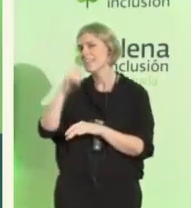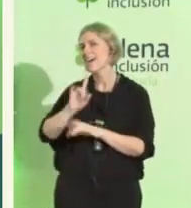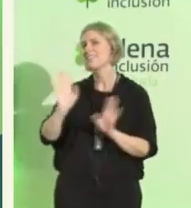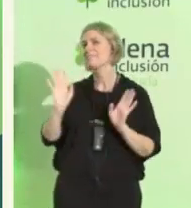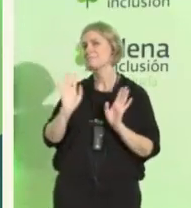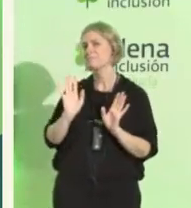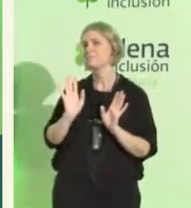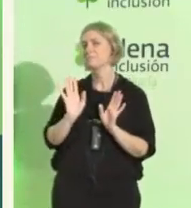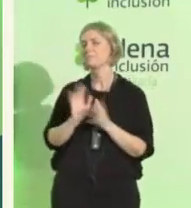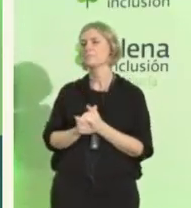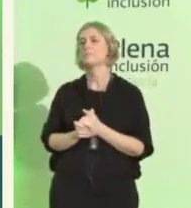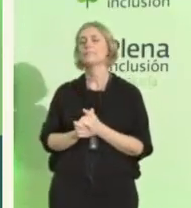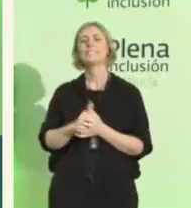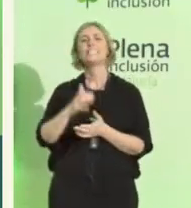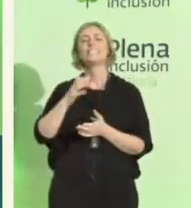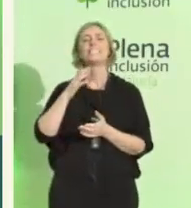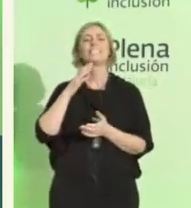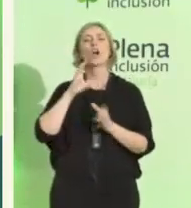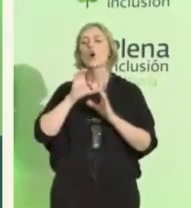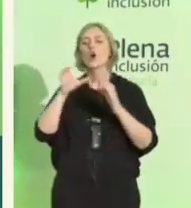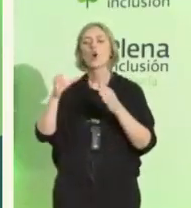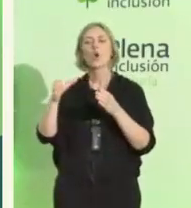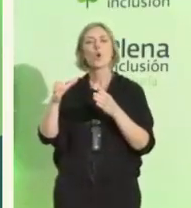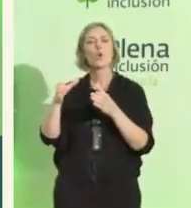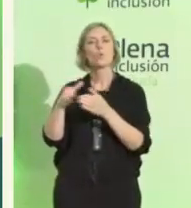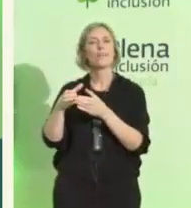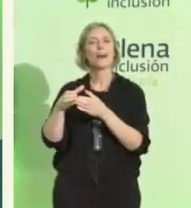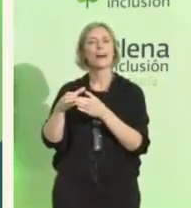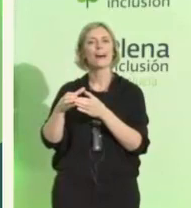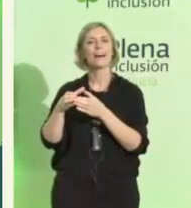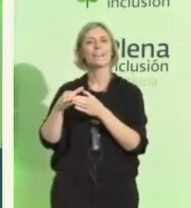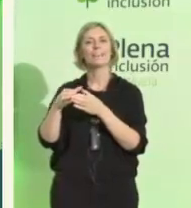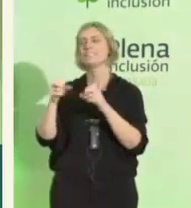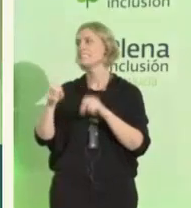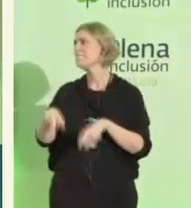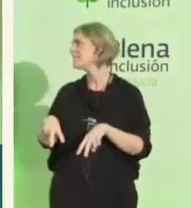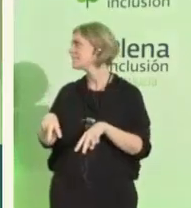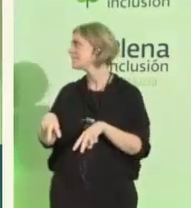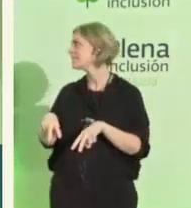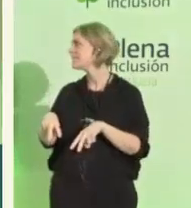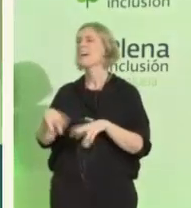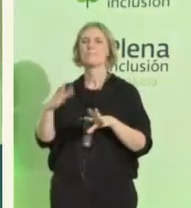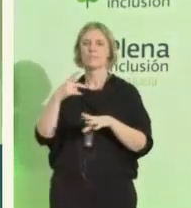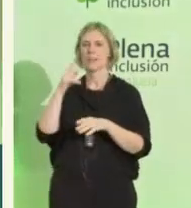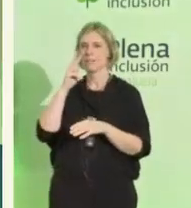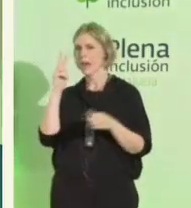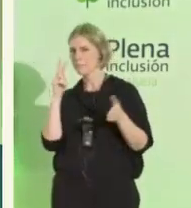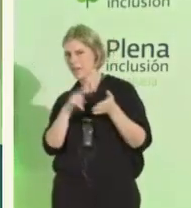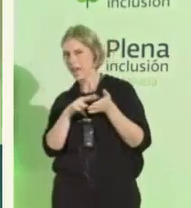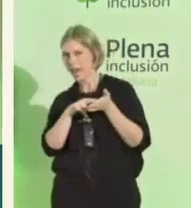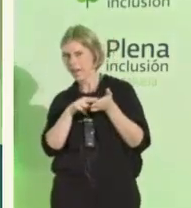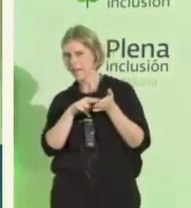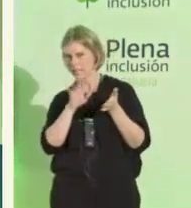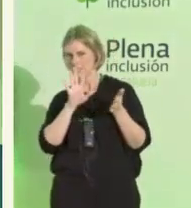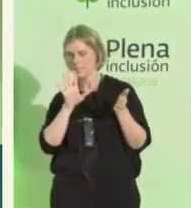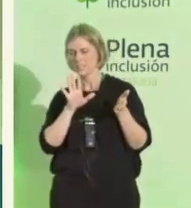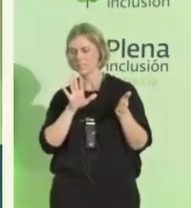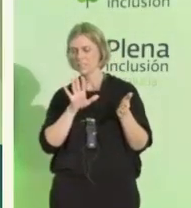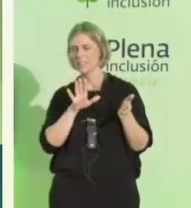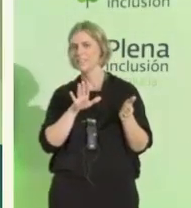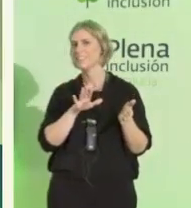toda la comunidad Exacto porque si no mi cabeza no me anda